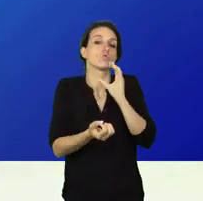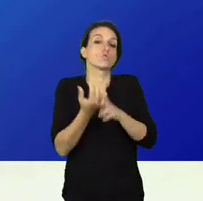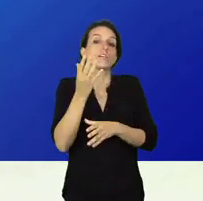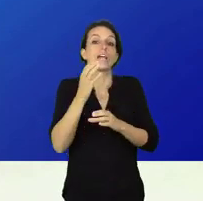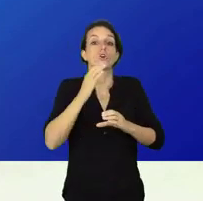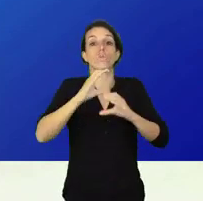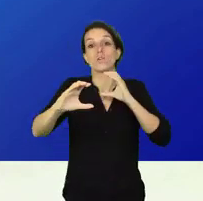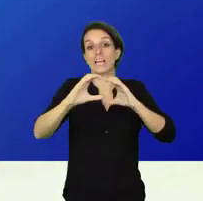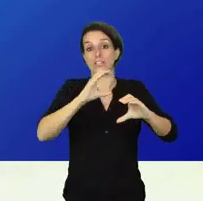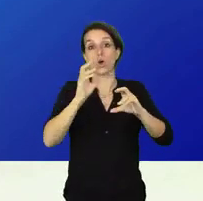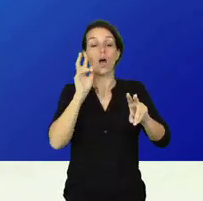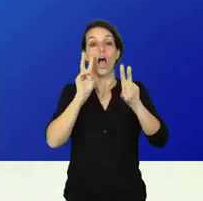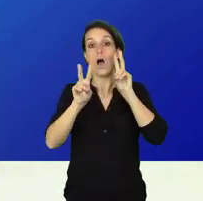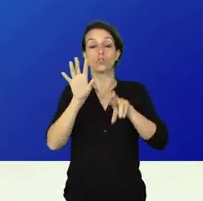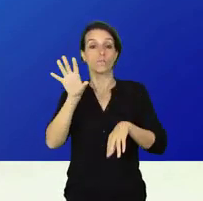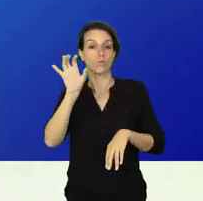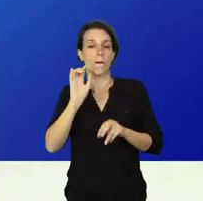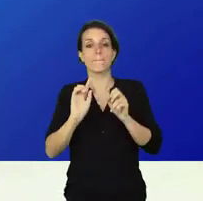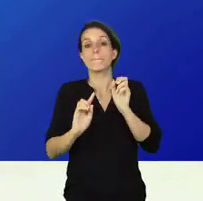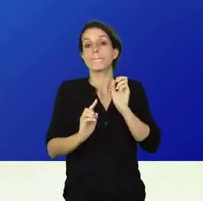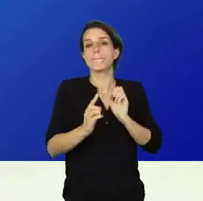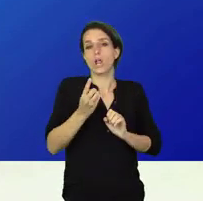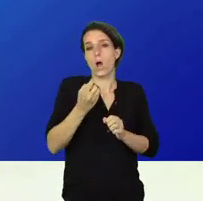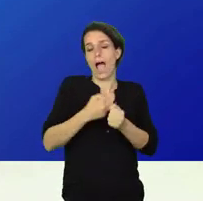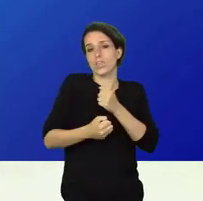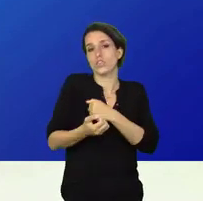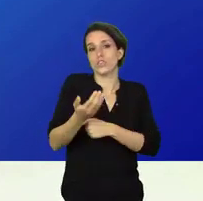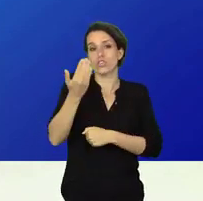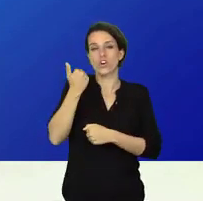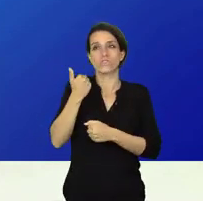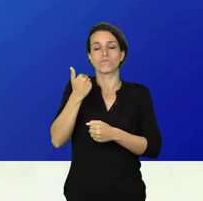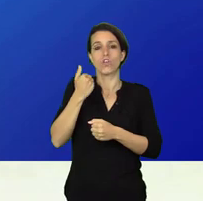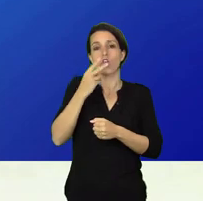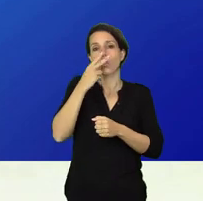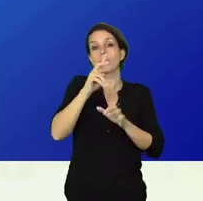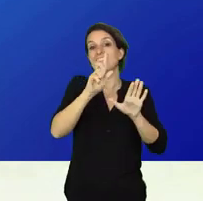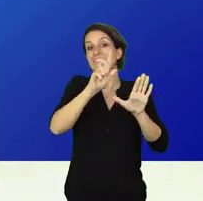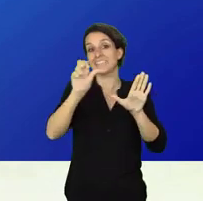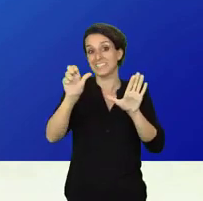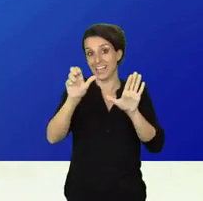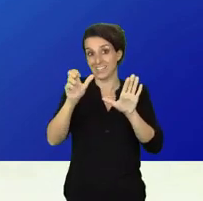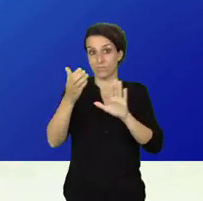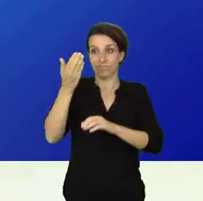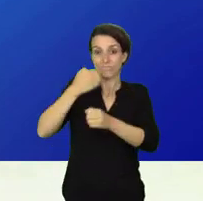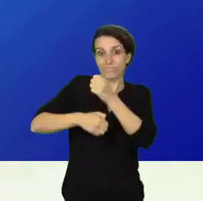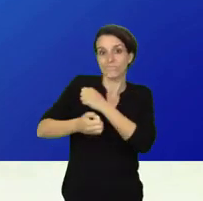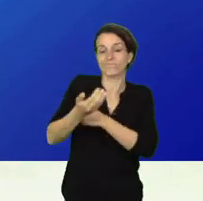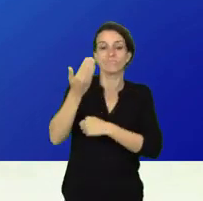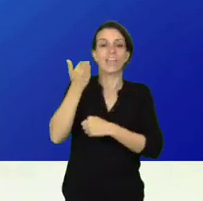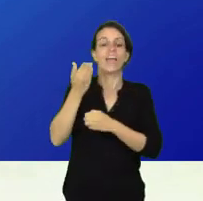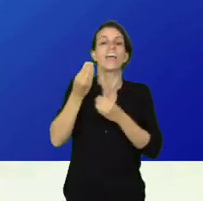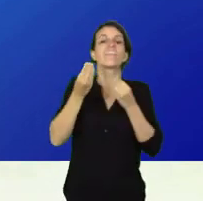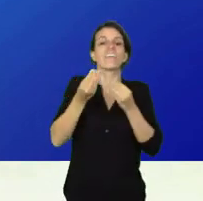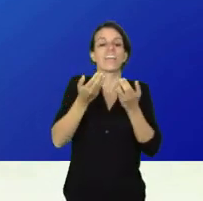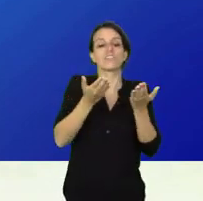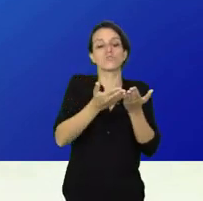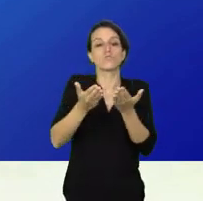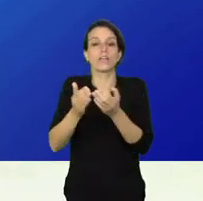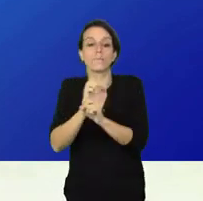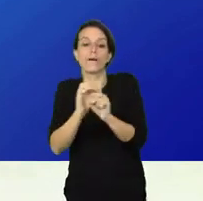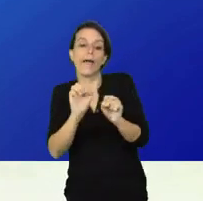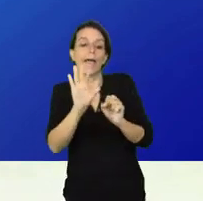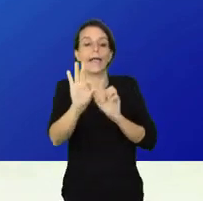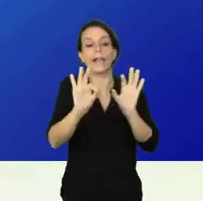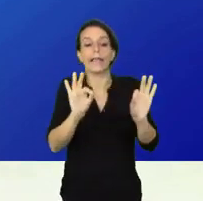de la comunicación audiovisual. En primera instancia se hizo hace algunos años, en el 2016, un curso de libre configuración en el cual los